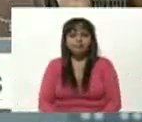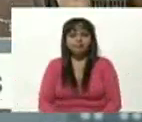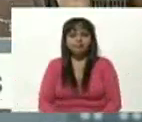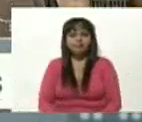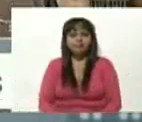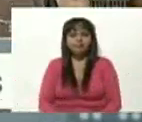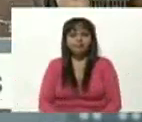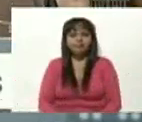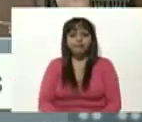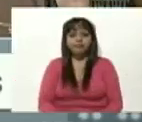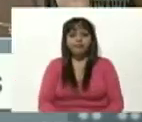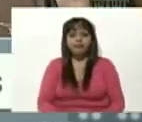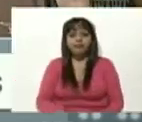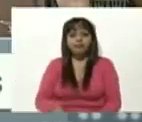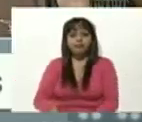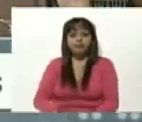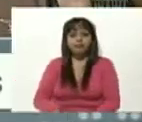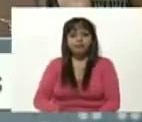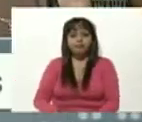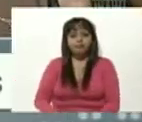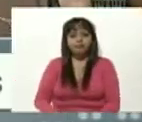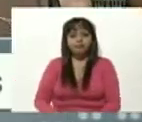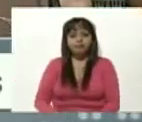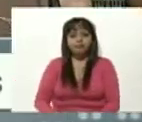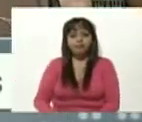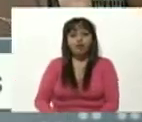30 fallas de borde. Yo cuando venía en la autopista,